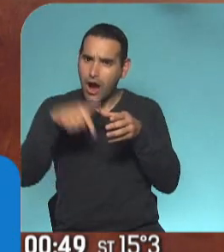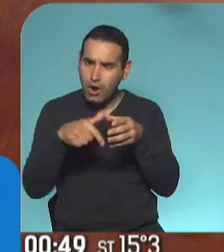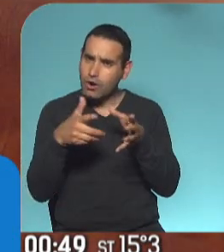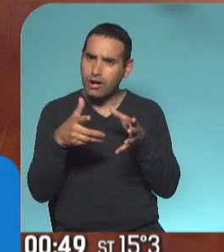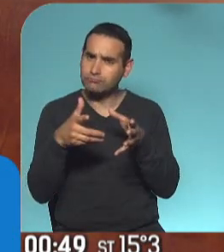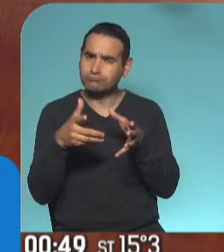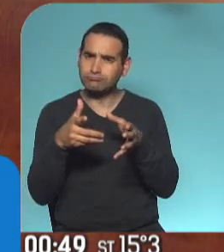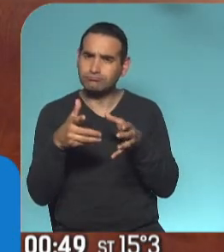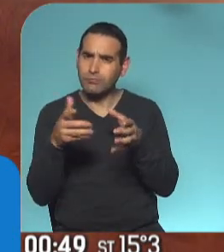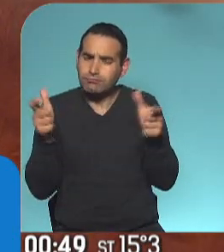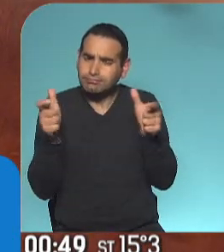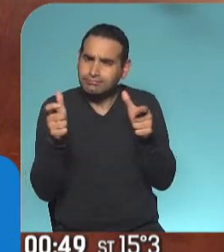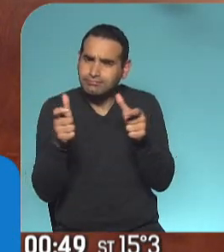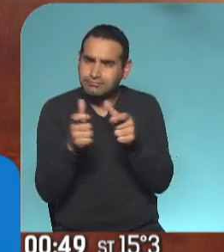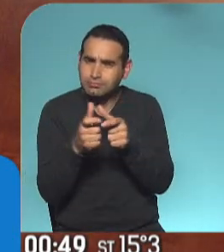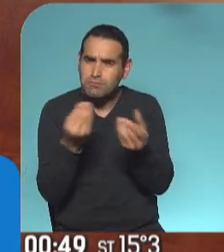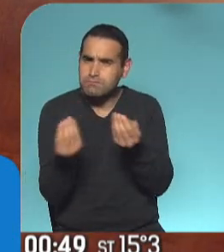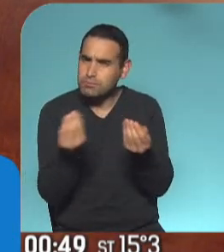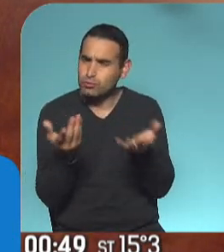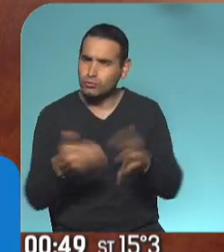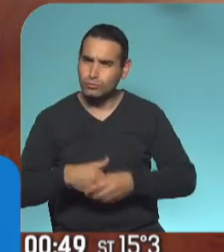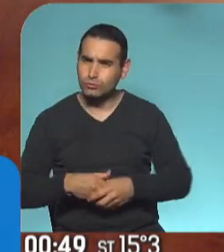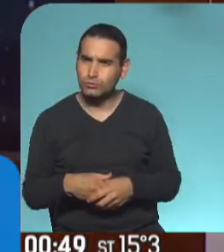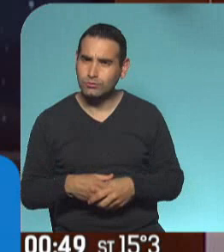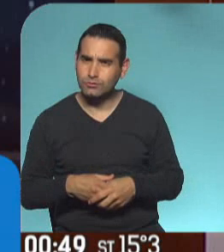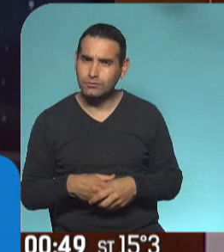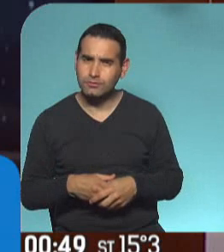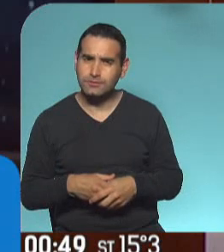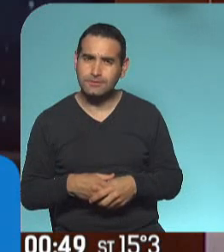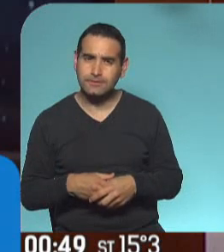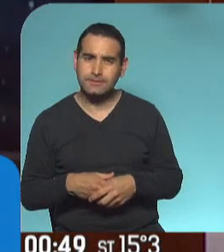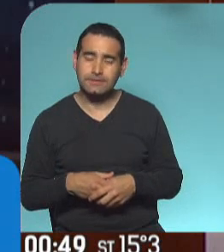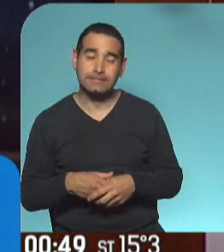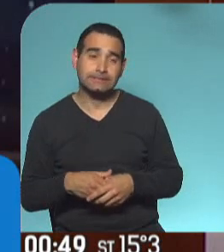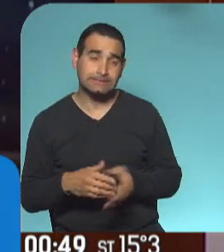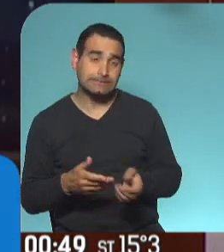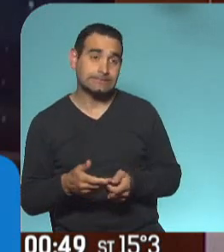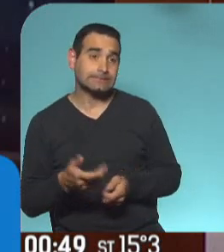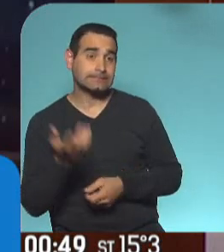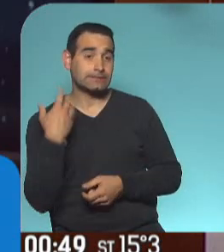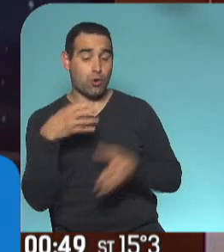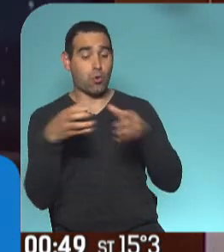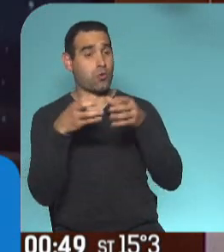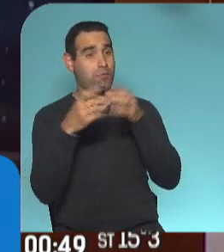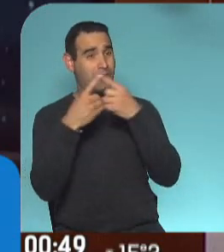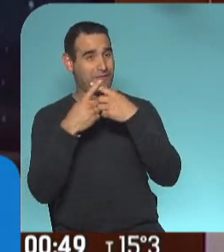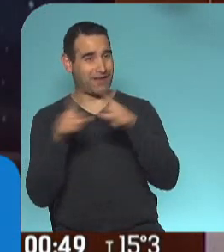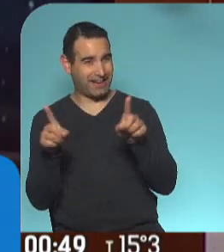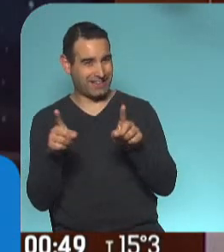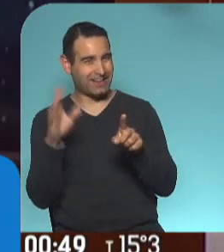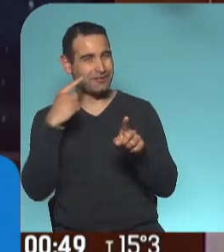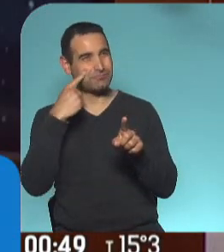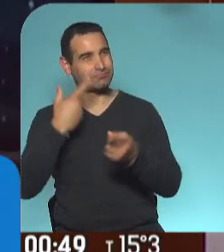muy poco tránsito que sucedió en el medio de la ancha avenida del medio representaba